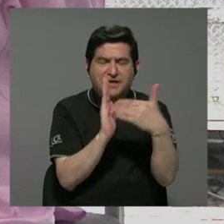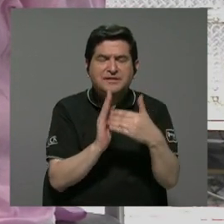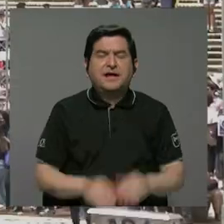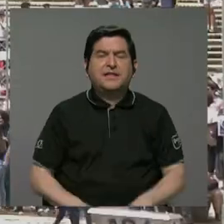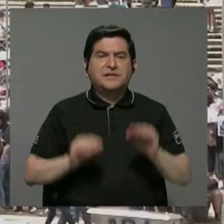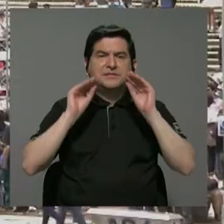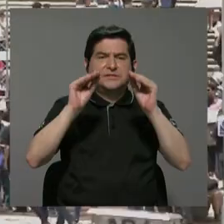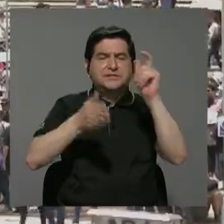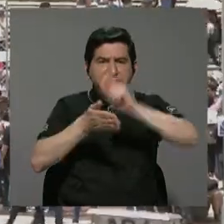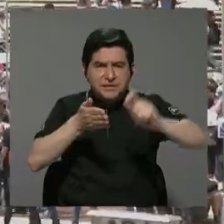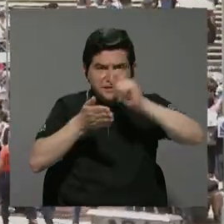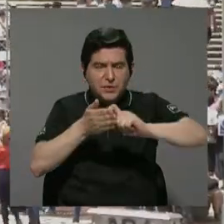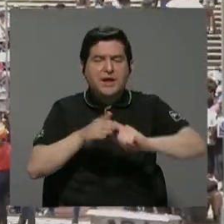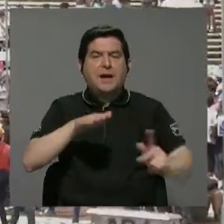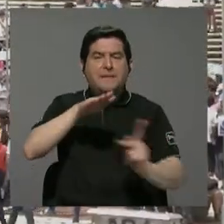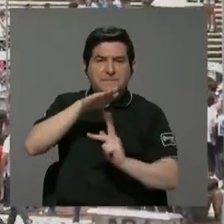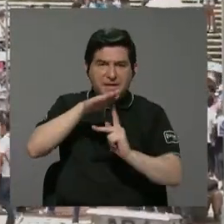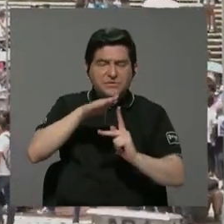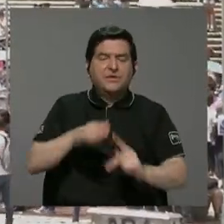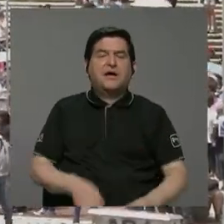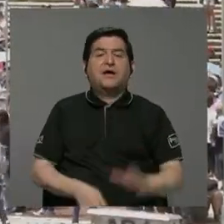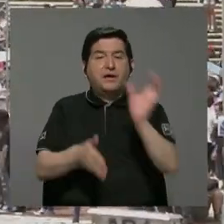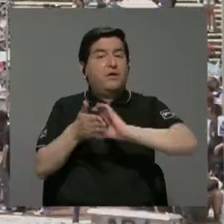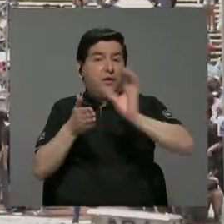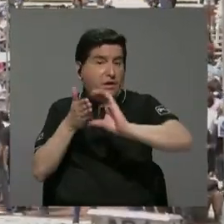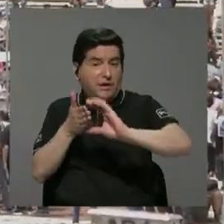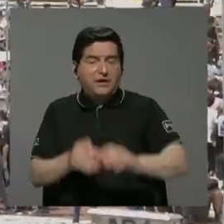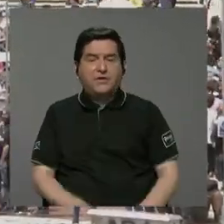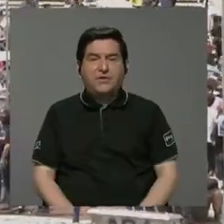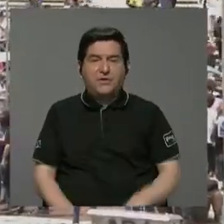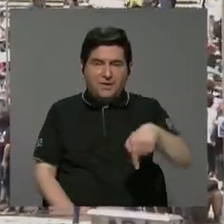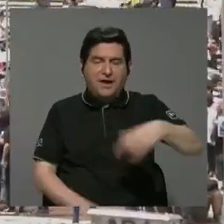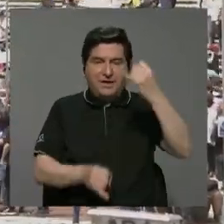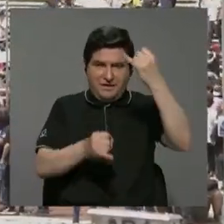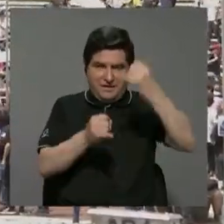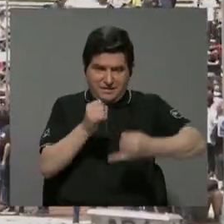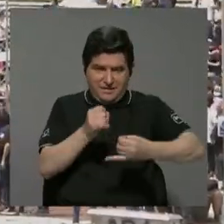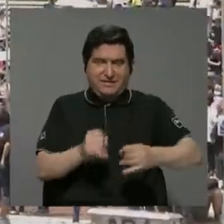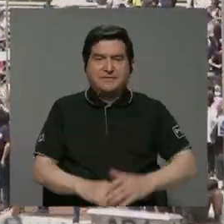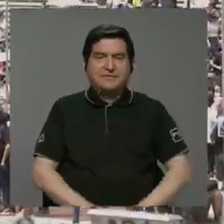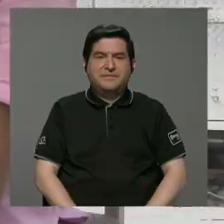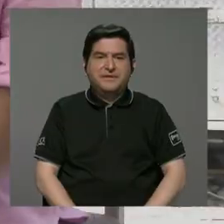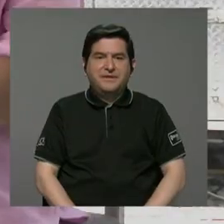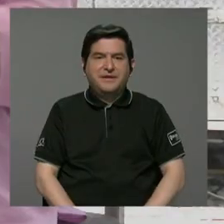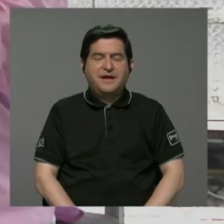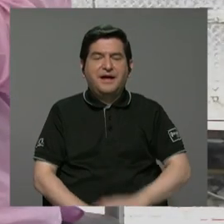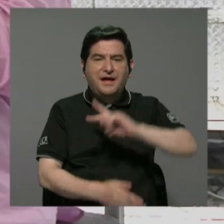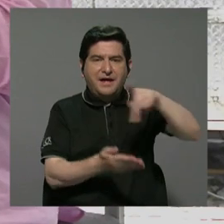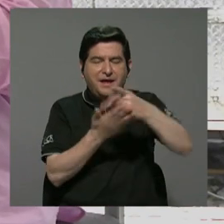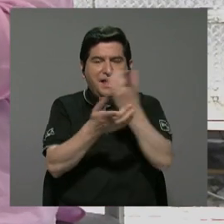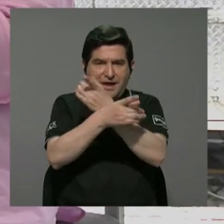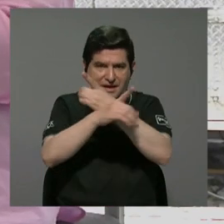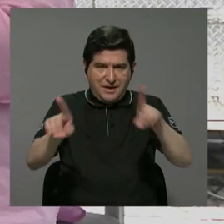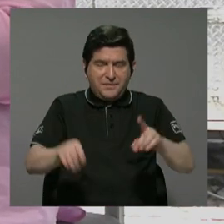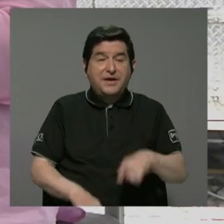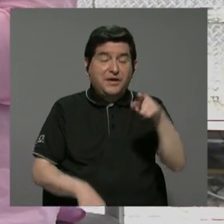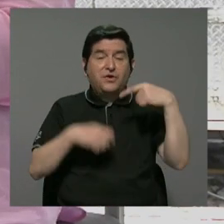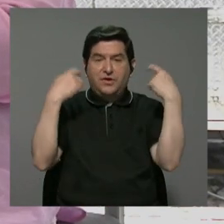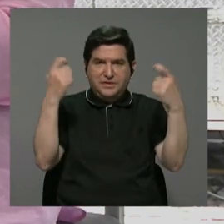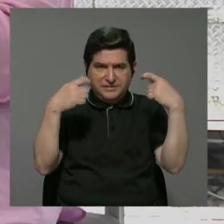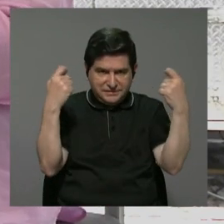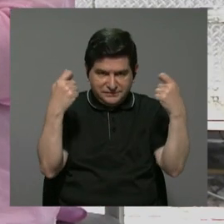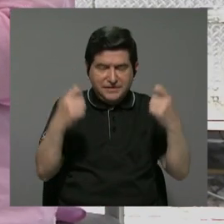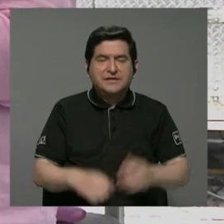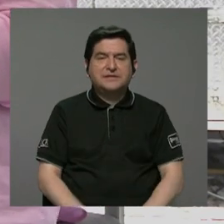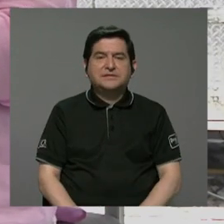educación primaria, preescolar y secundaria. Nos despedimos aquí de la Plaza de la Democracia con esta fiesta